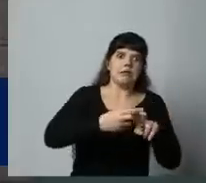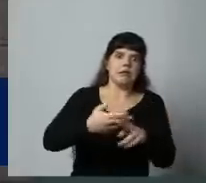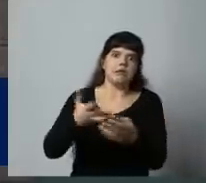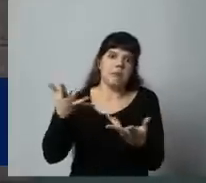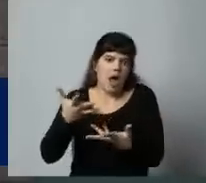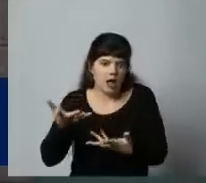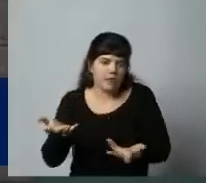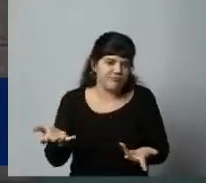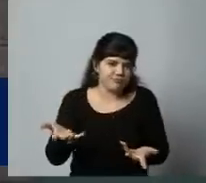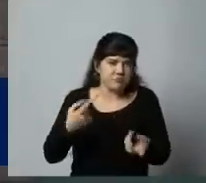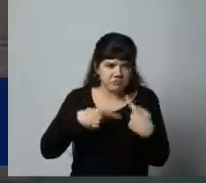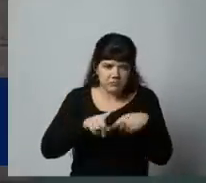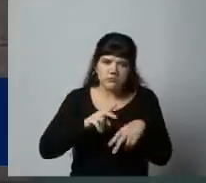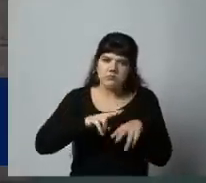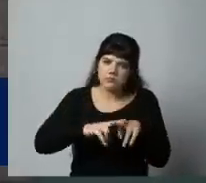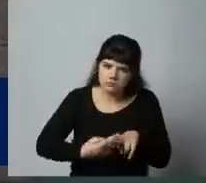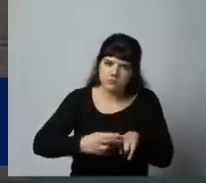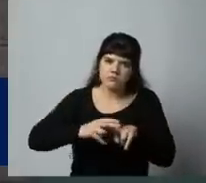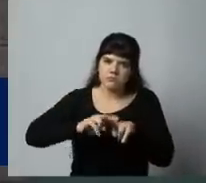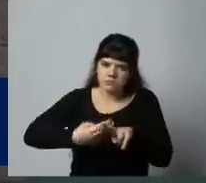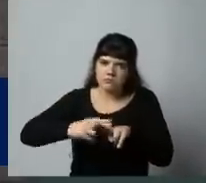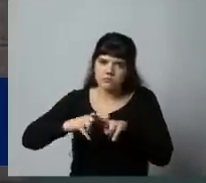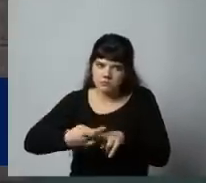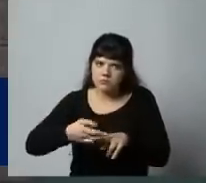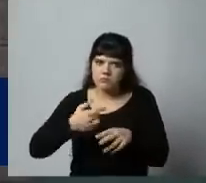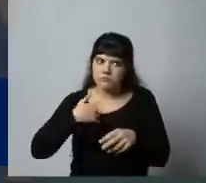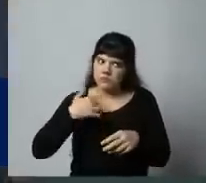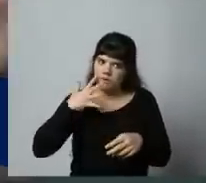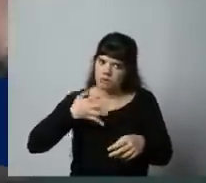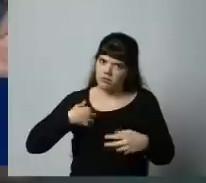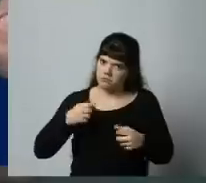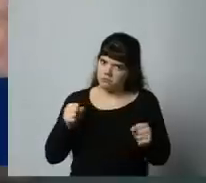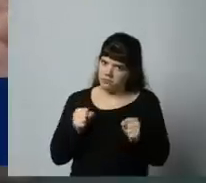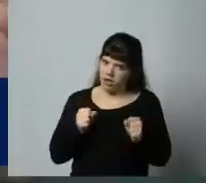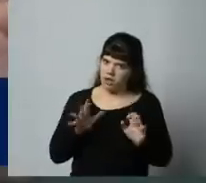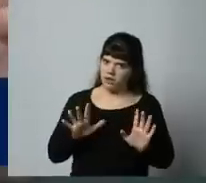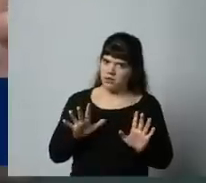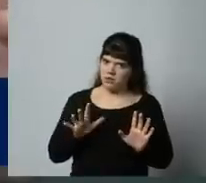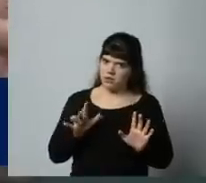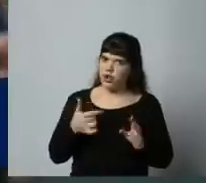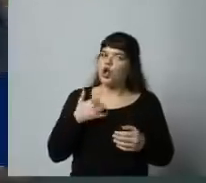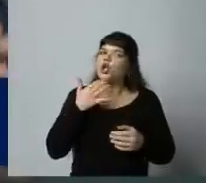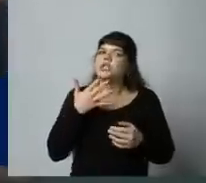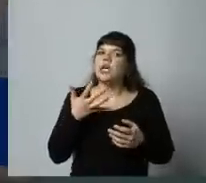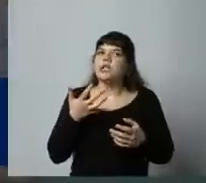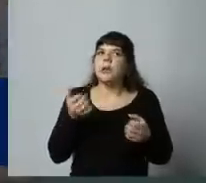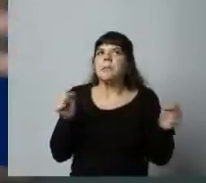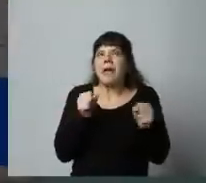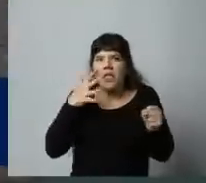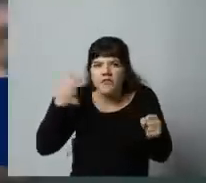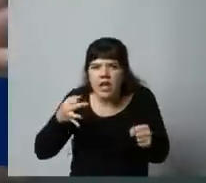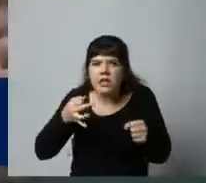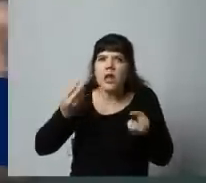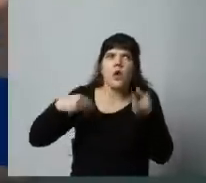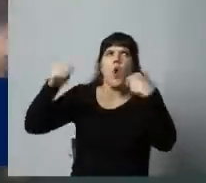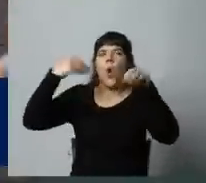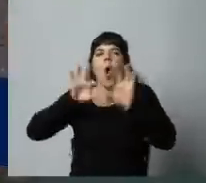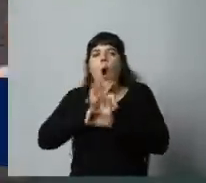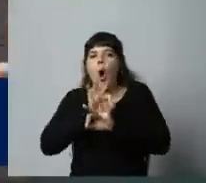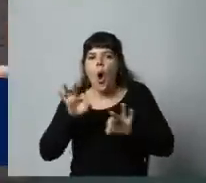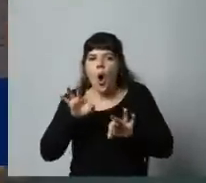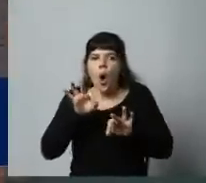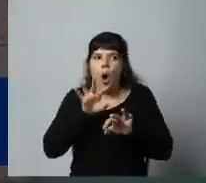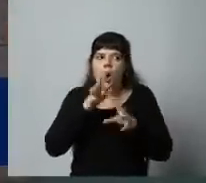empezó la insistencia y a mí me vino el miedo pero yo no sé si es un miedo exagerado no sé si realmente el ajuste que se está